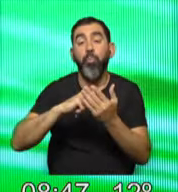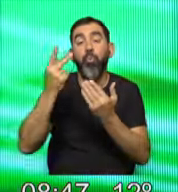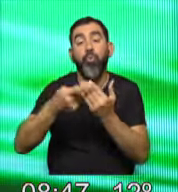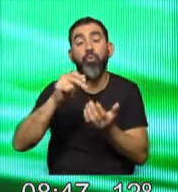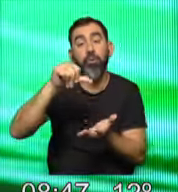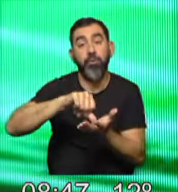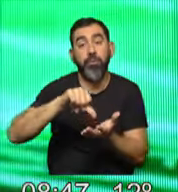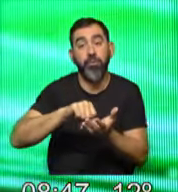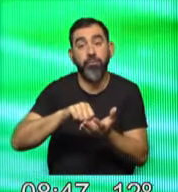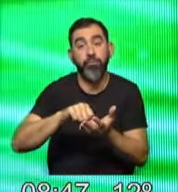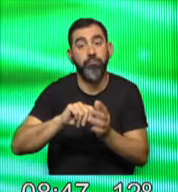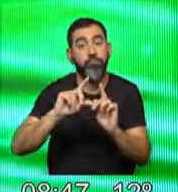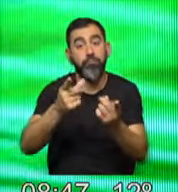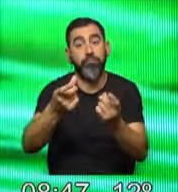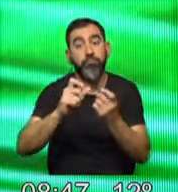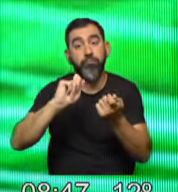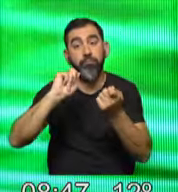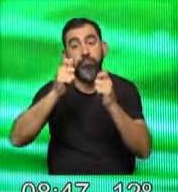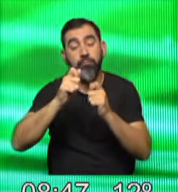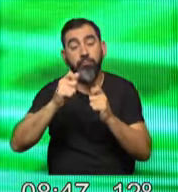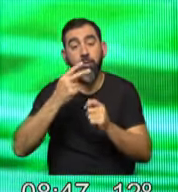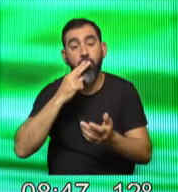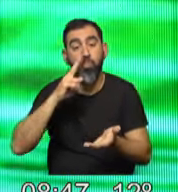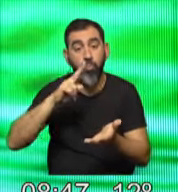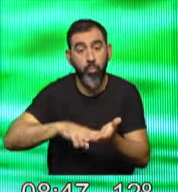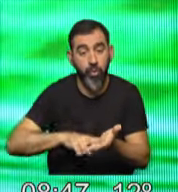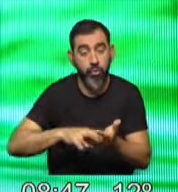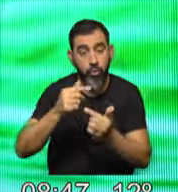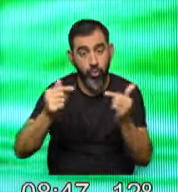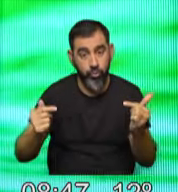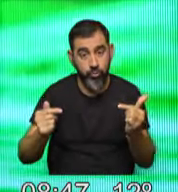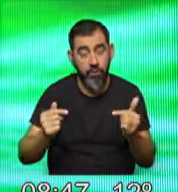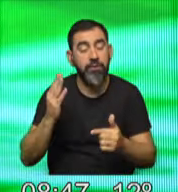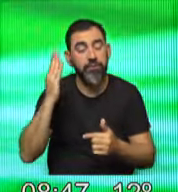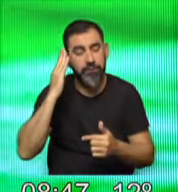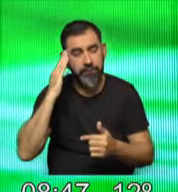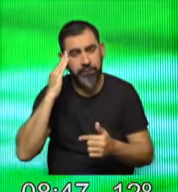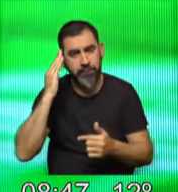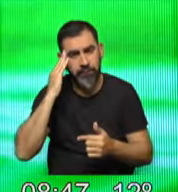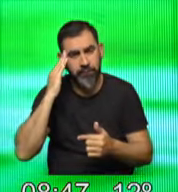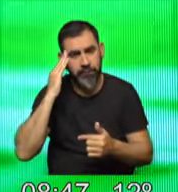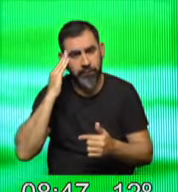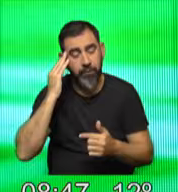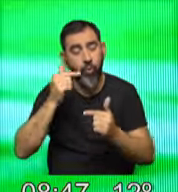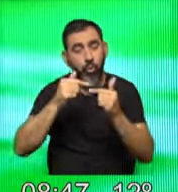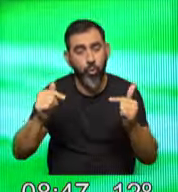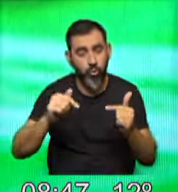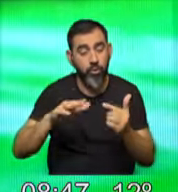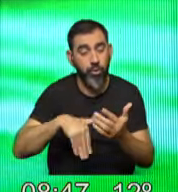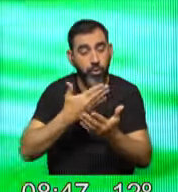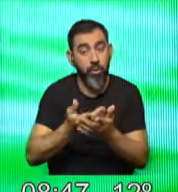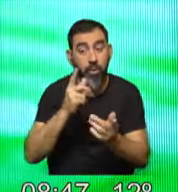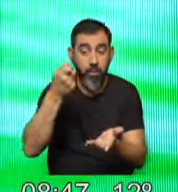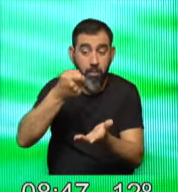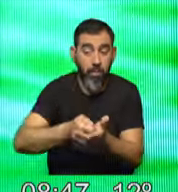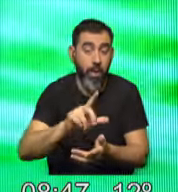No será necesaria una reforma tributaria de segunda generación porque nosotros sabemos este estas cosas que planteamos hay que